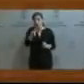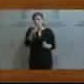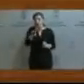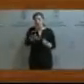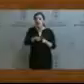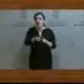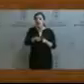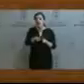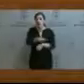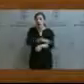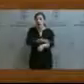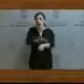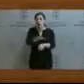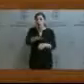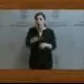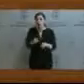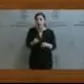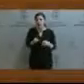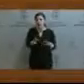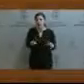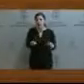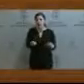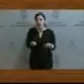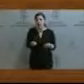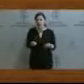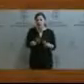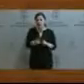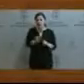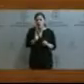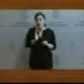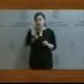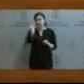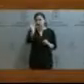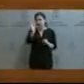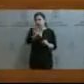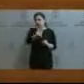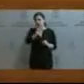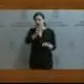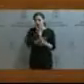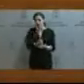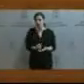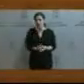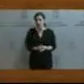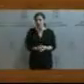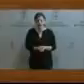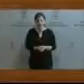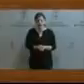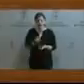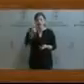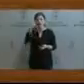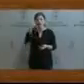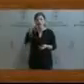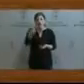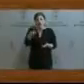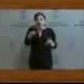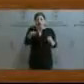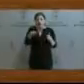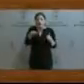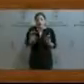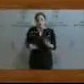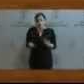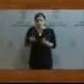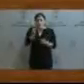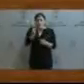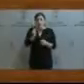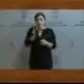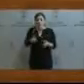barbas del Gobierno a remojar ante la amenaza de otro destructivo y casi seguro incendio. Sabremos del recurso que interpuesto a este